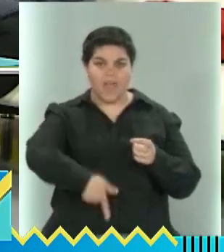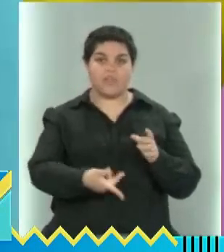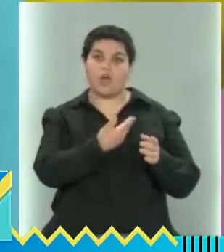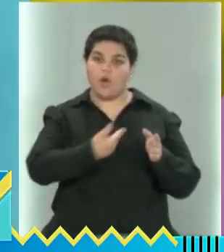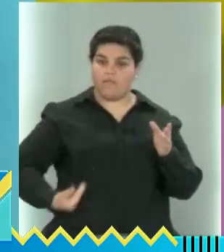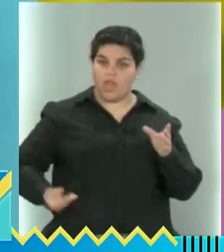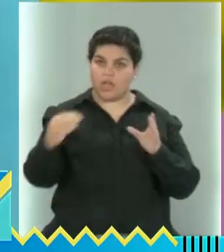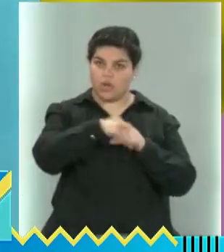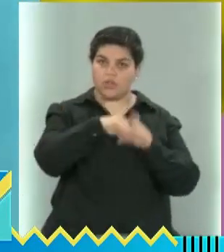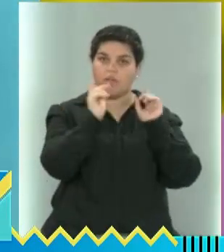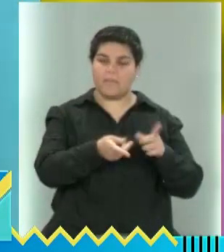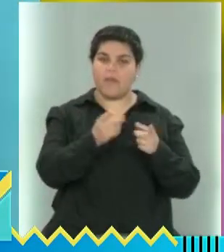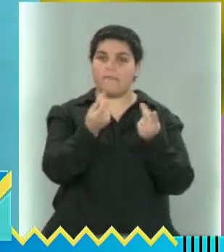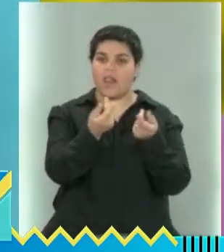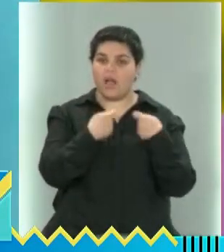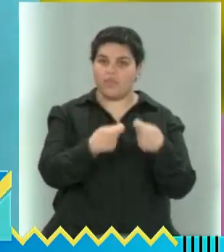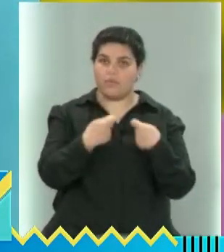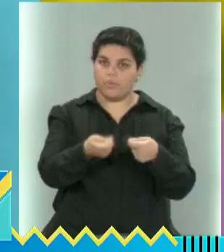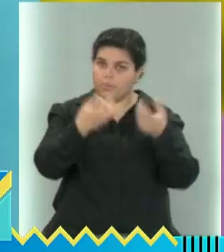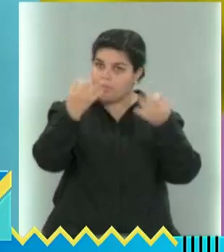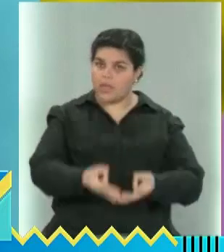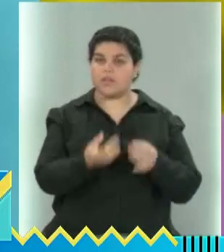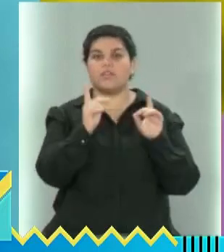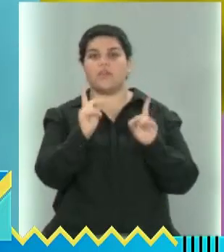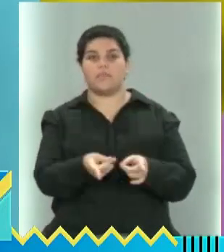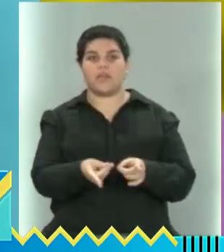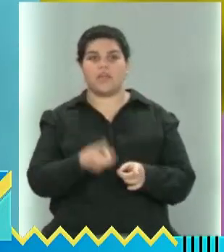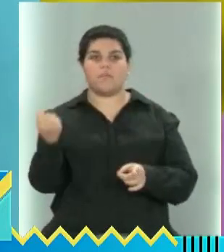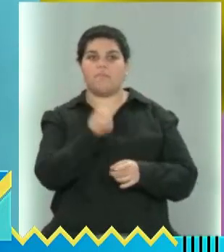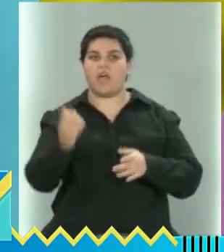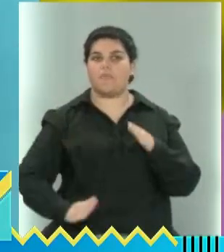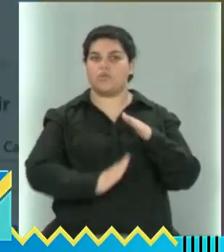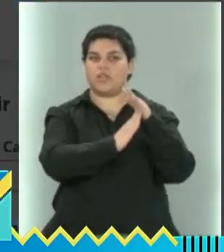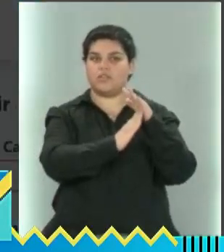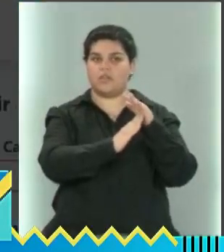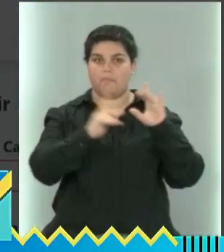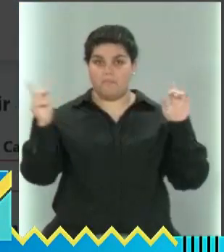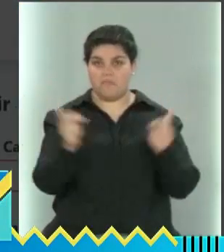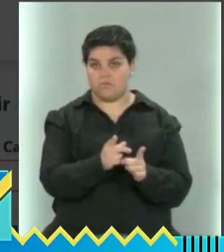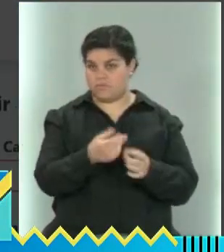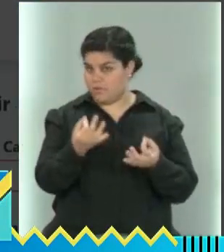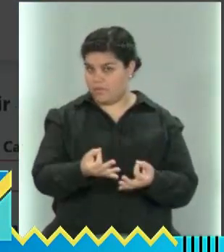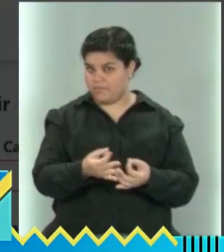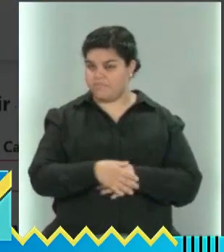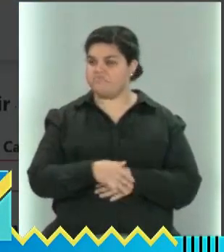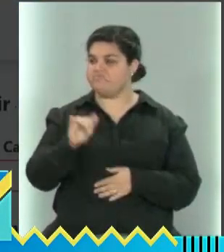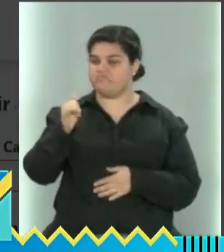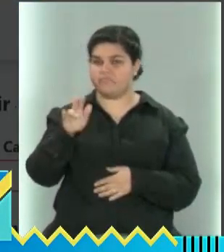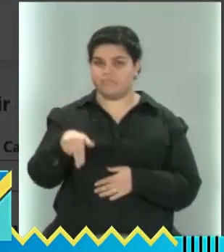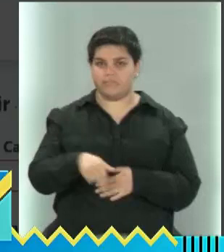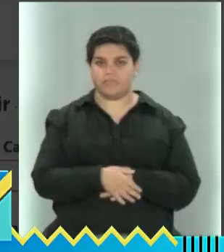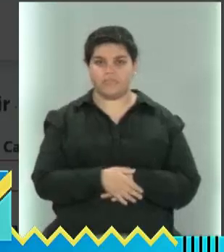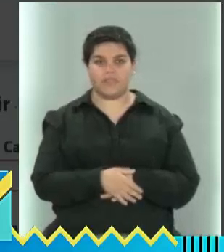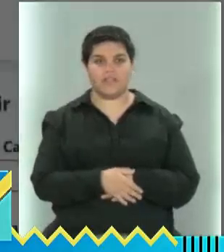tener un financiamiento adecuado y tiene que ser prioridad. ¿Les parece que lo resumimos ahí? Me encantó. Entonces, el